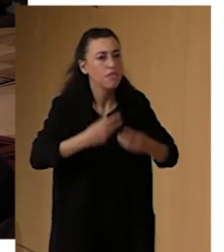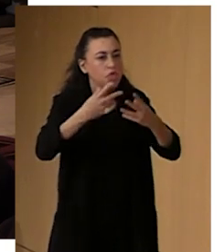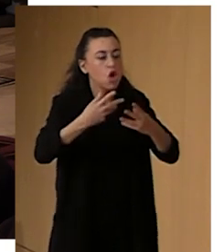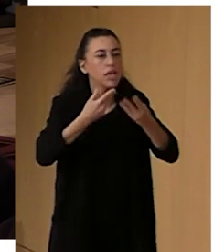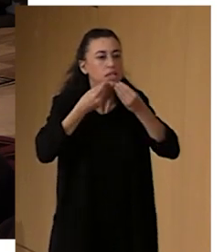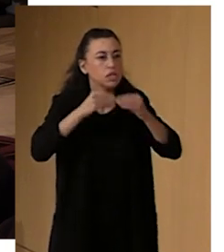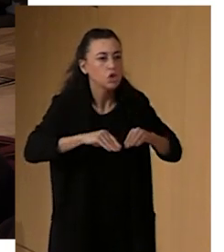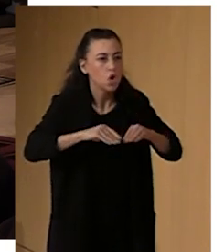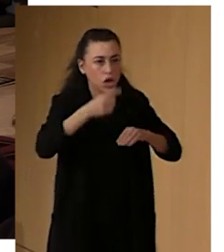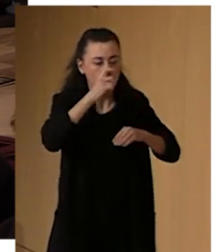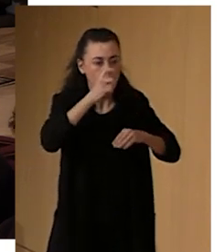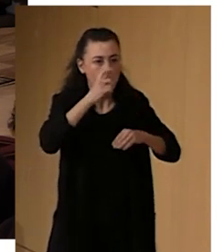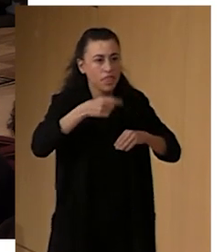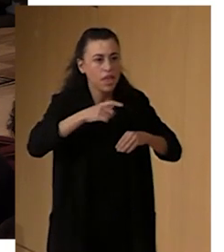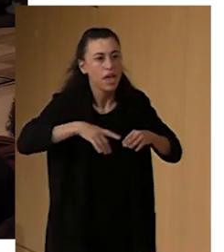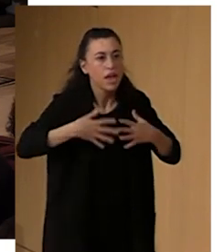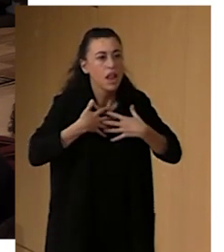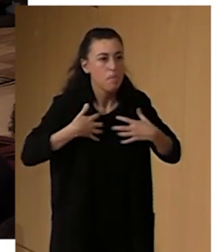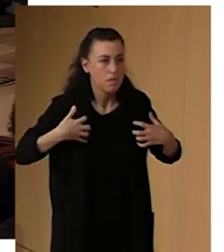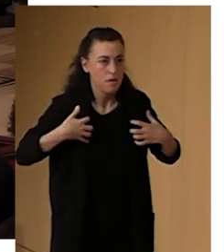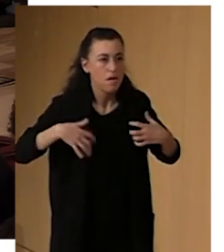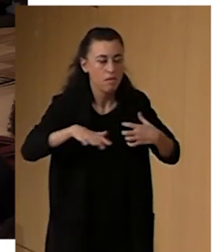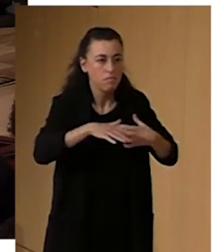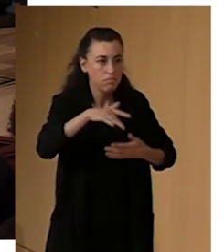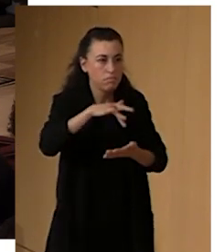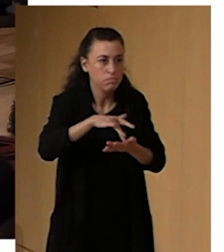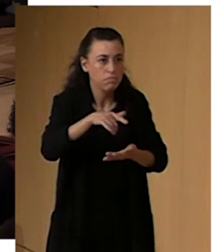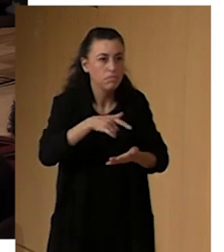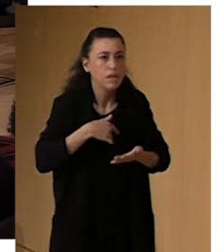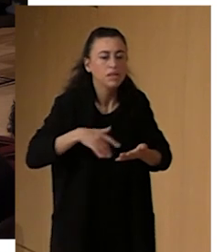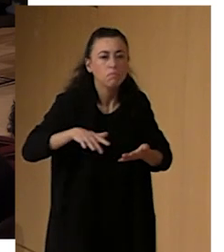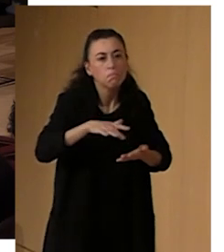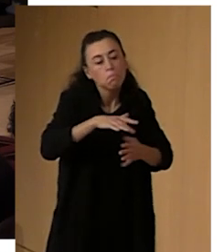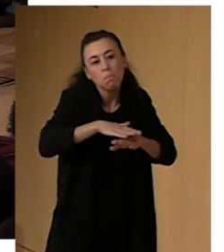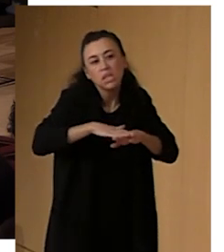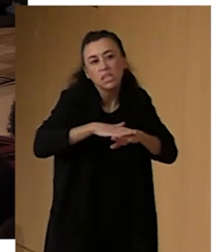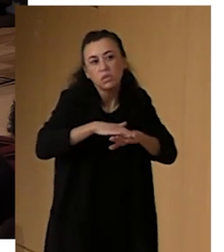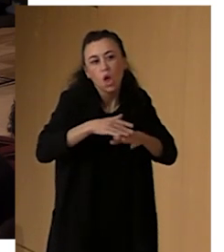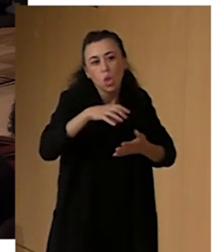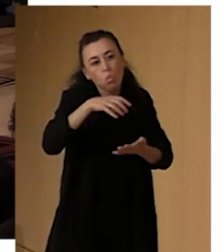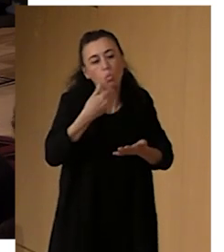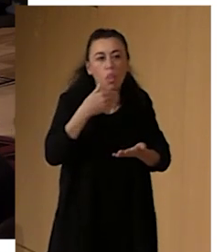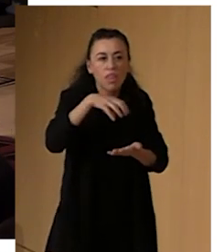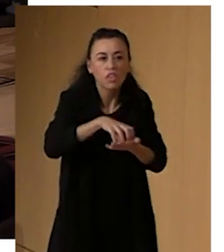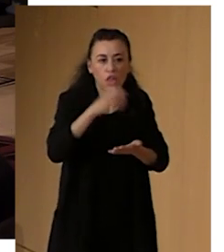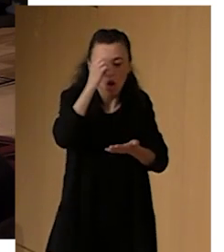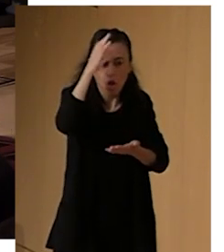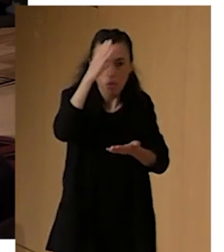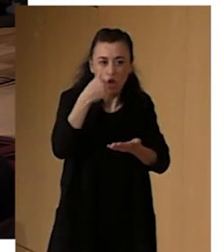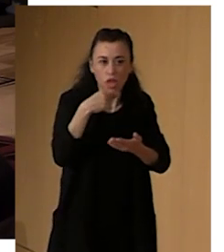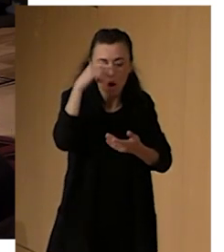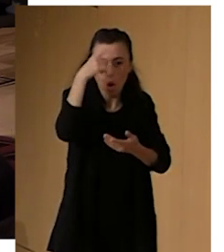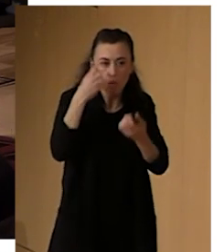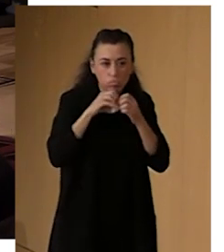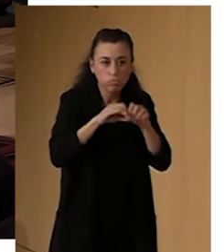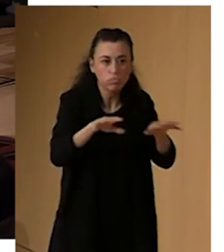Vía e básicamente es un centro de conocimiento y cultura digital lo que intentamos y